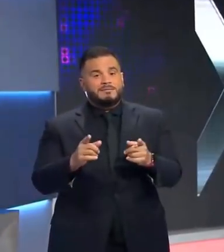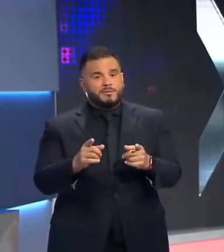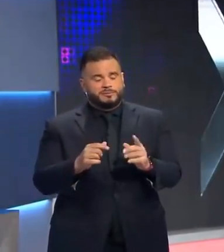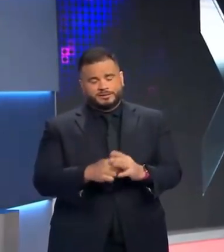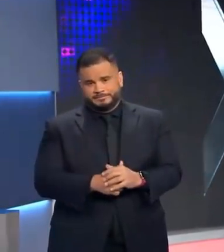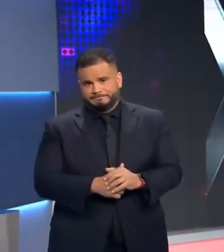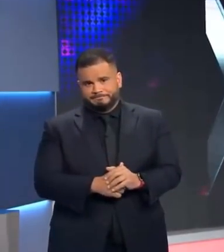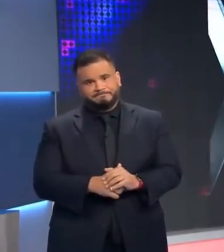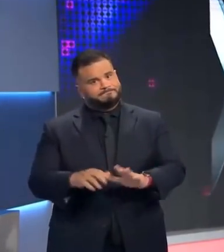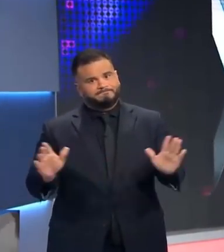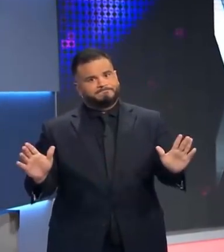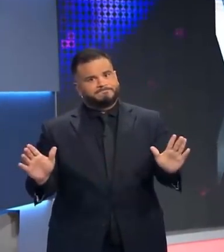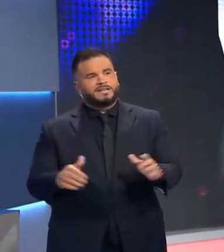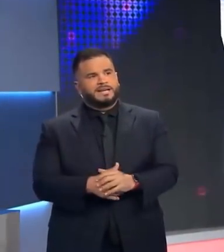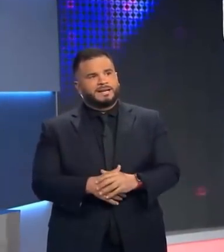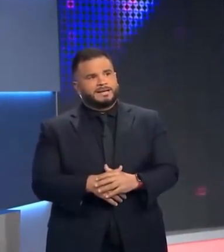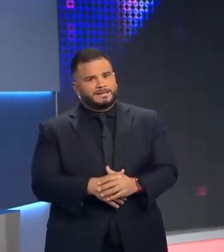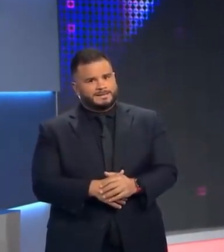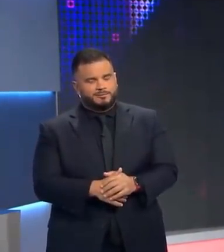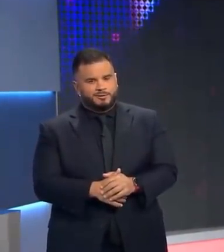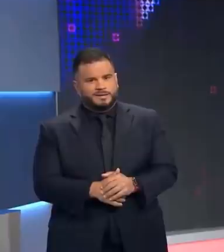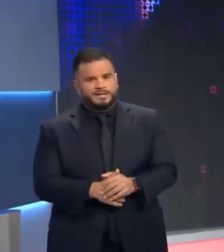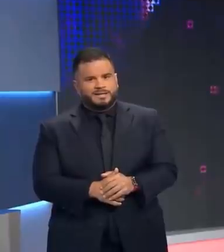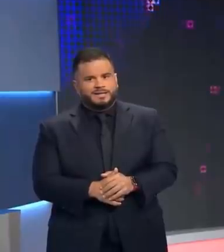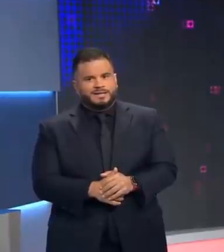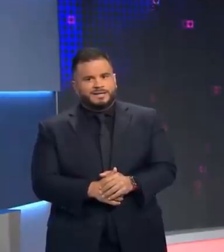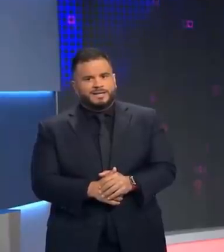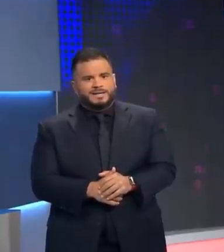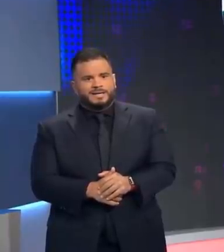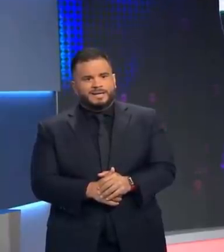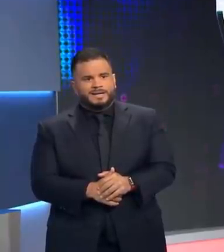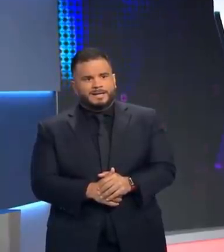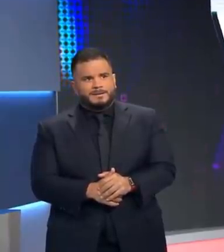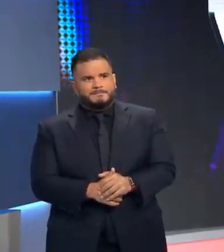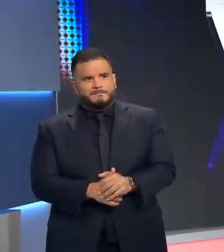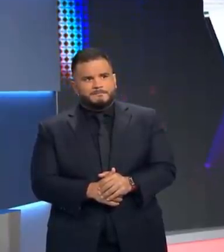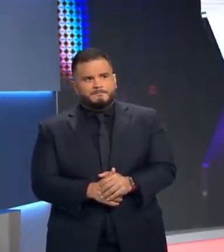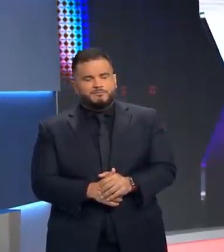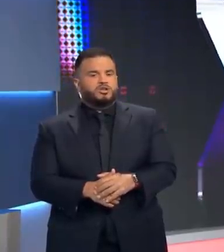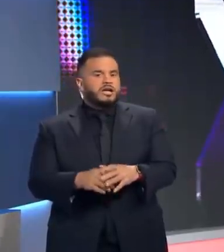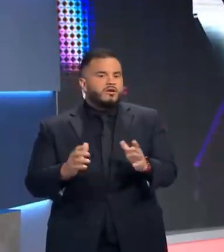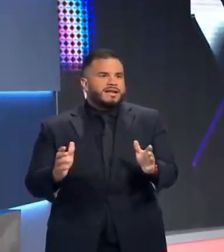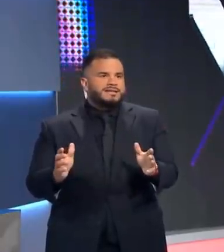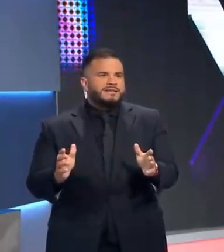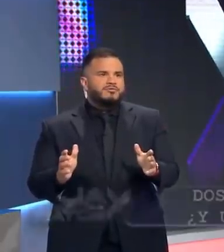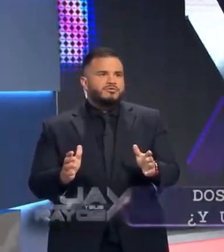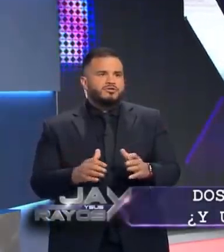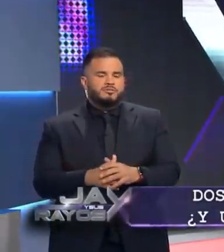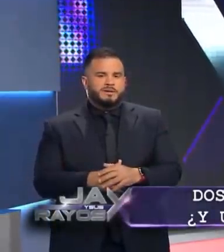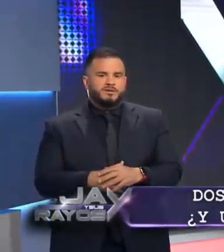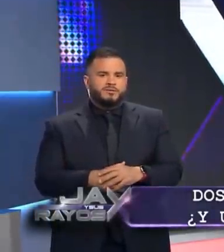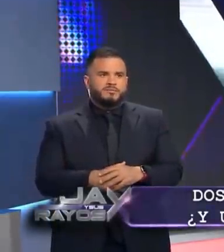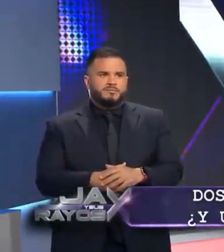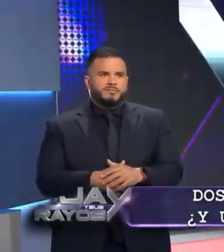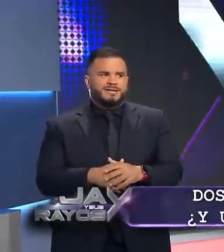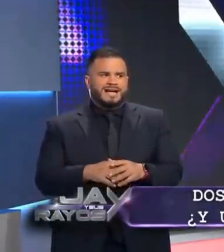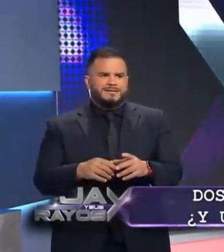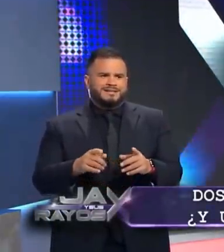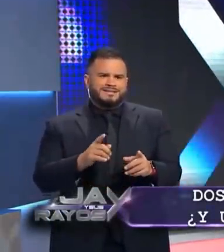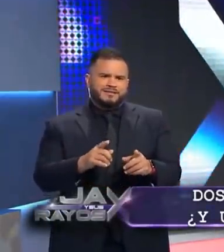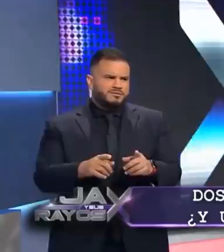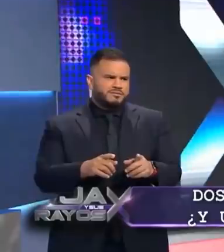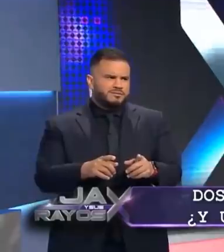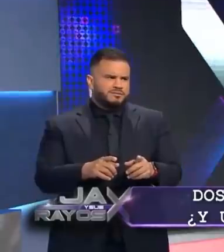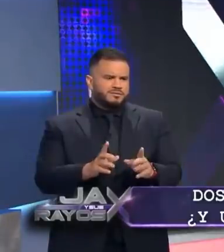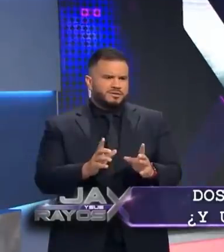Era el mismo prompter, de seguro. Y no tengo que decir mucho, pero